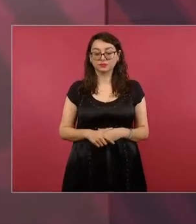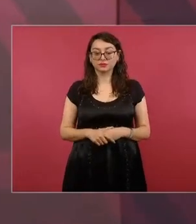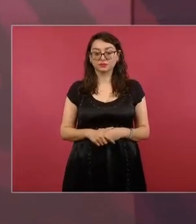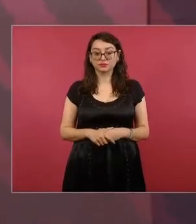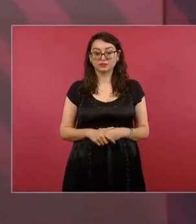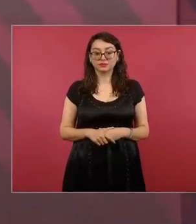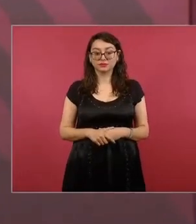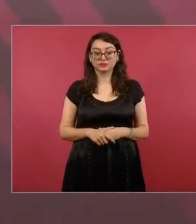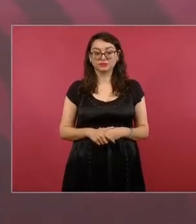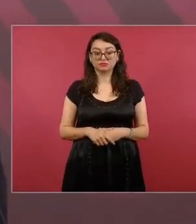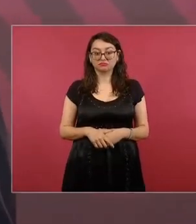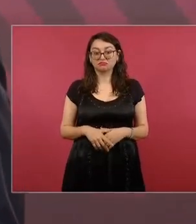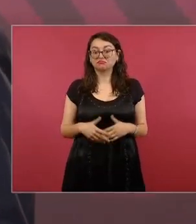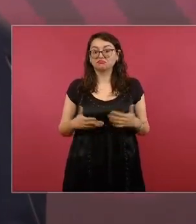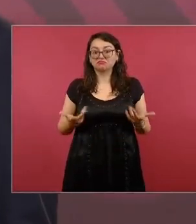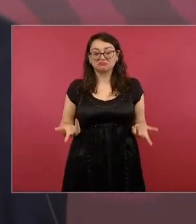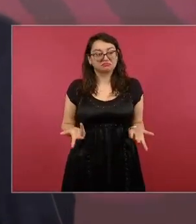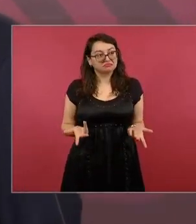los mensajes